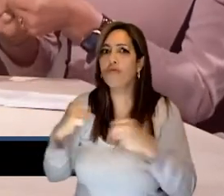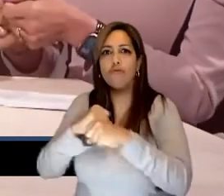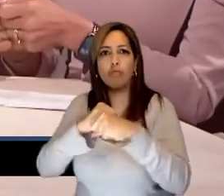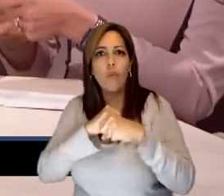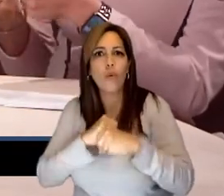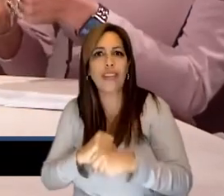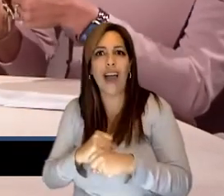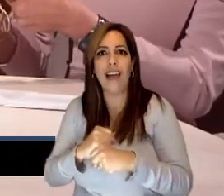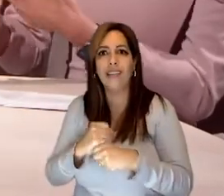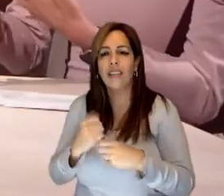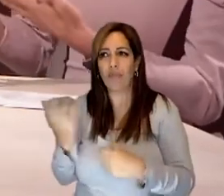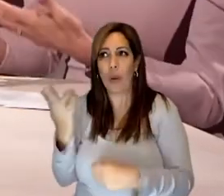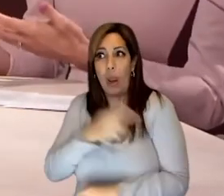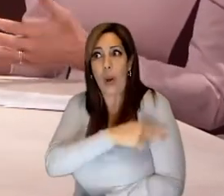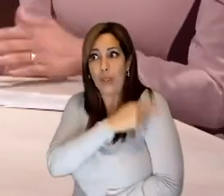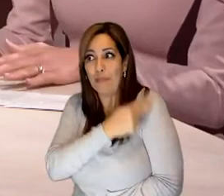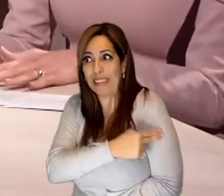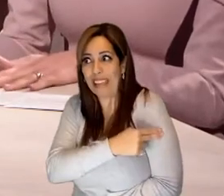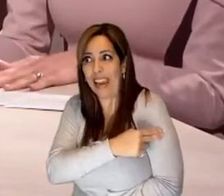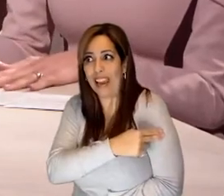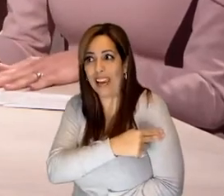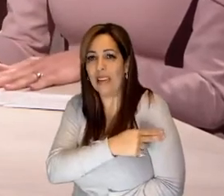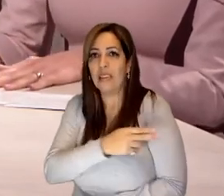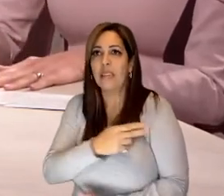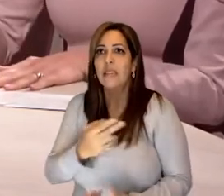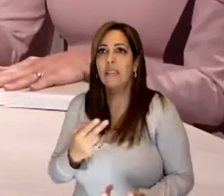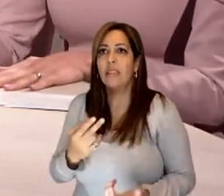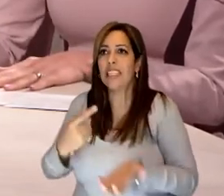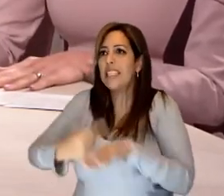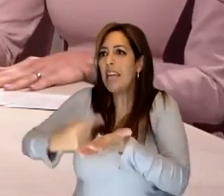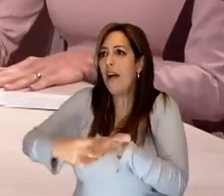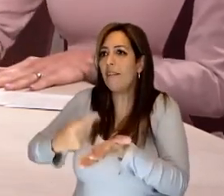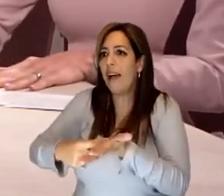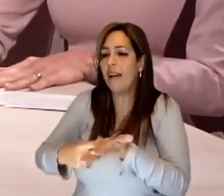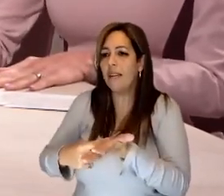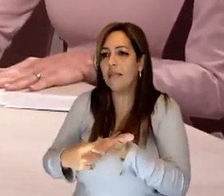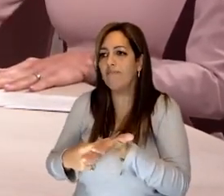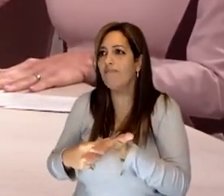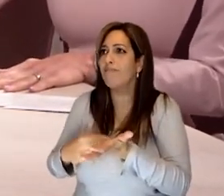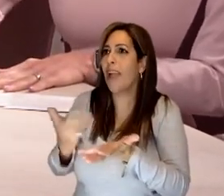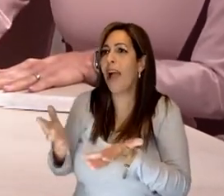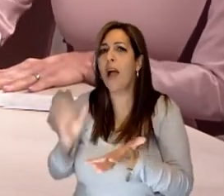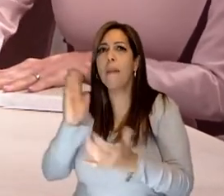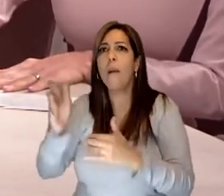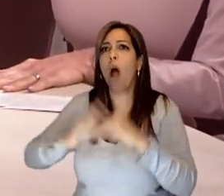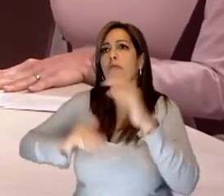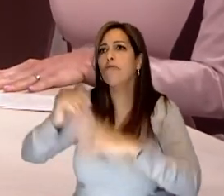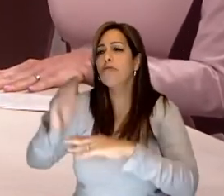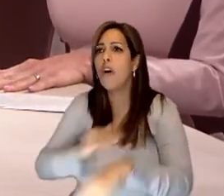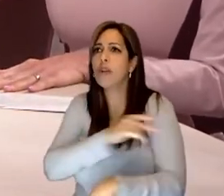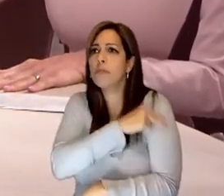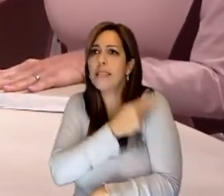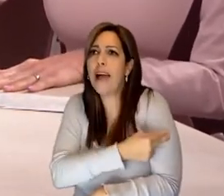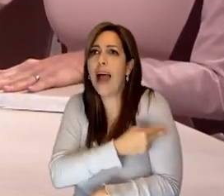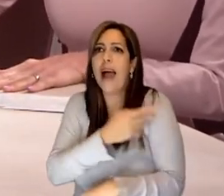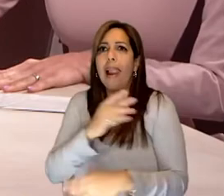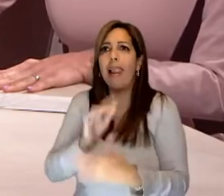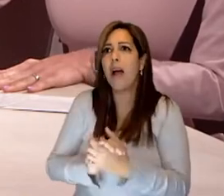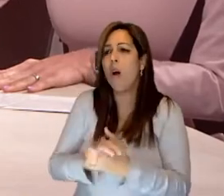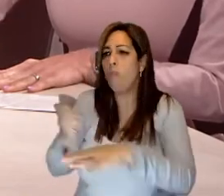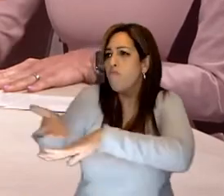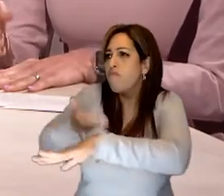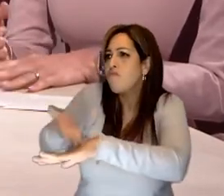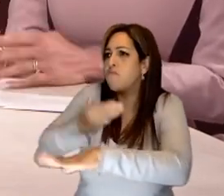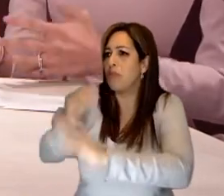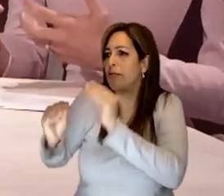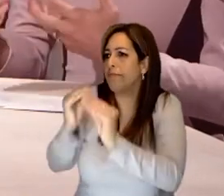su seguridad en términos del hospital, que ahora, y se ha estado hablando previamente, bueno, vamos a hacer un hospital, lo vamos a poner en